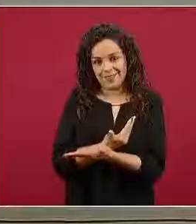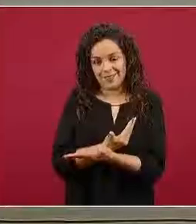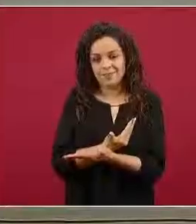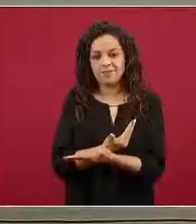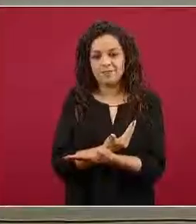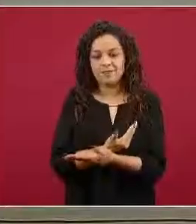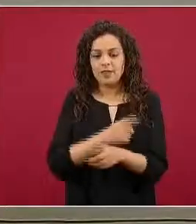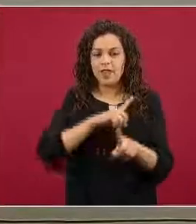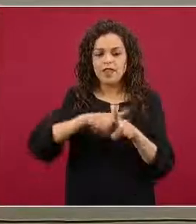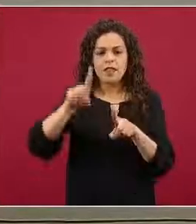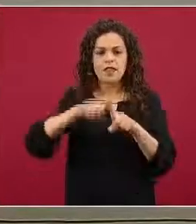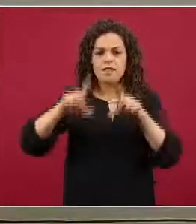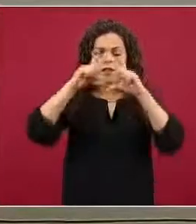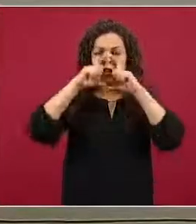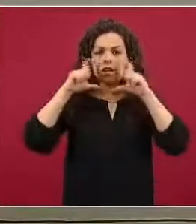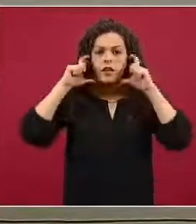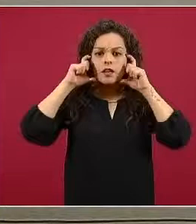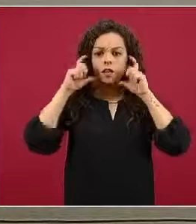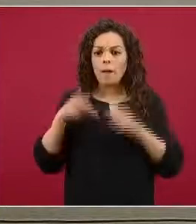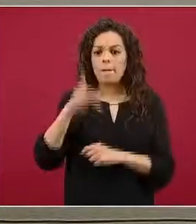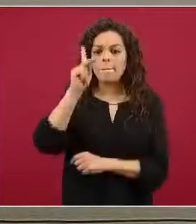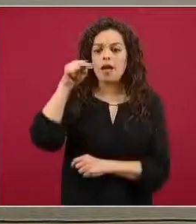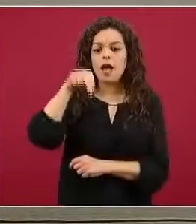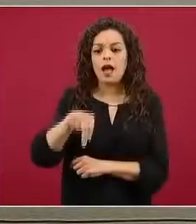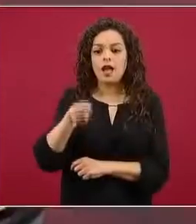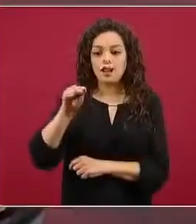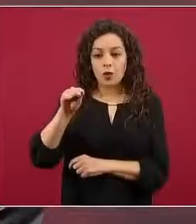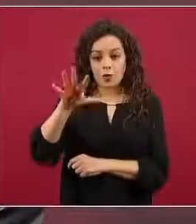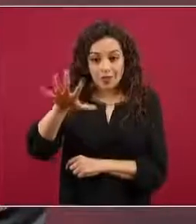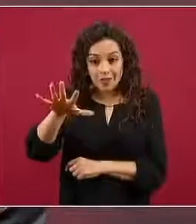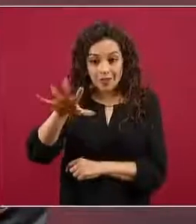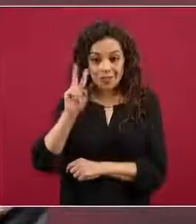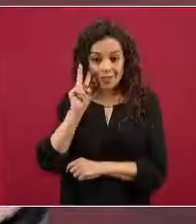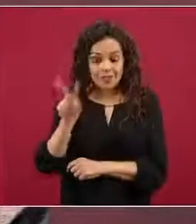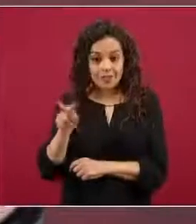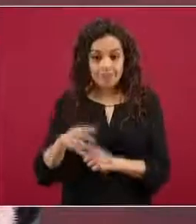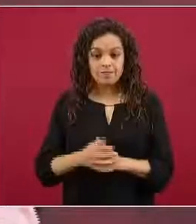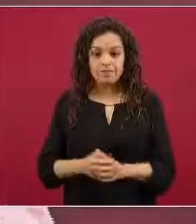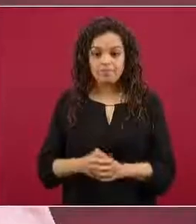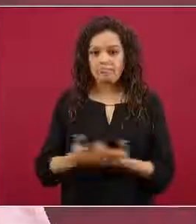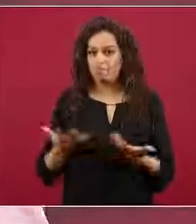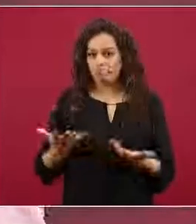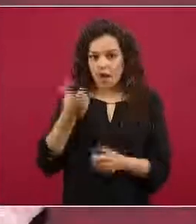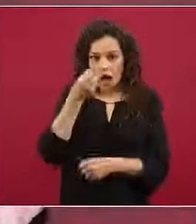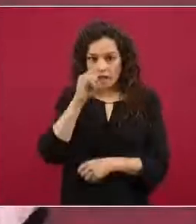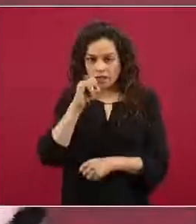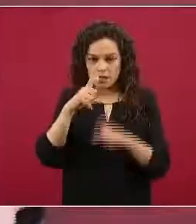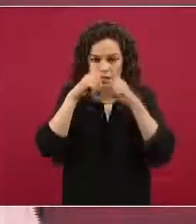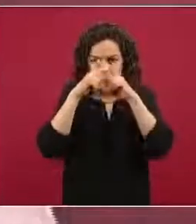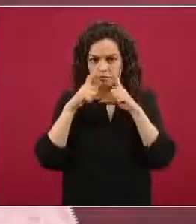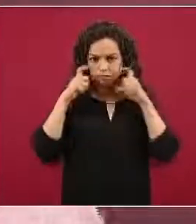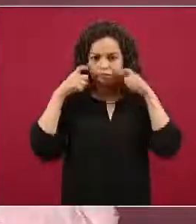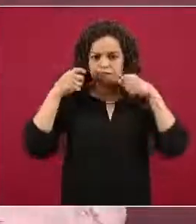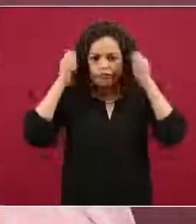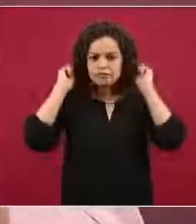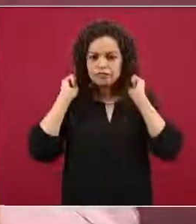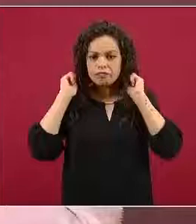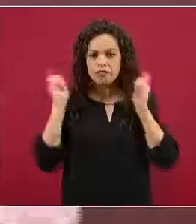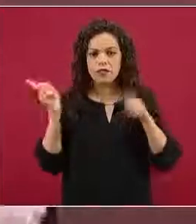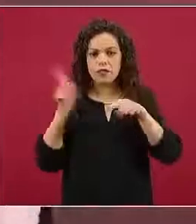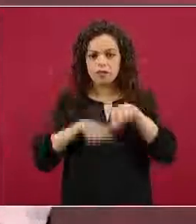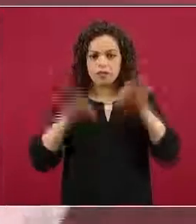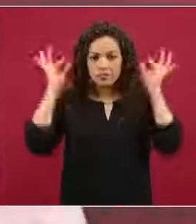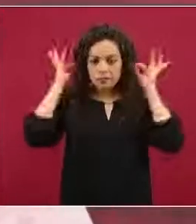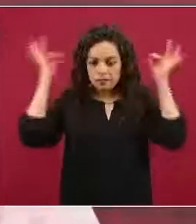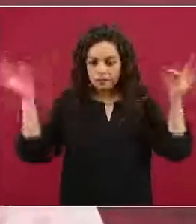Varios cubrebocas. Este es un KN95, ¿no? Se utiliza así, se quita así.